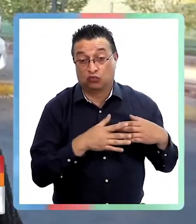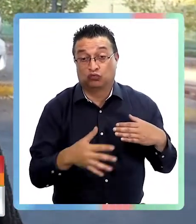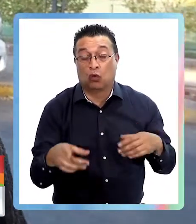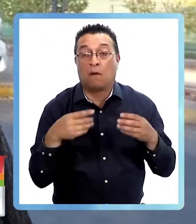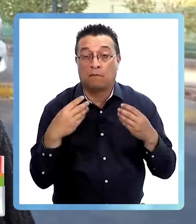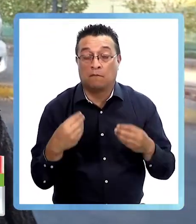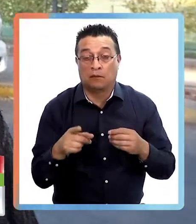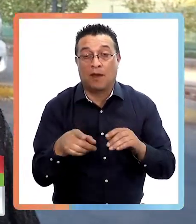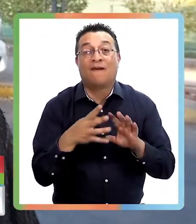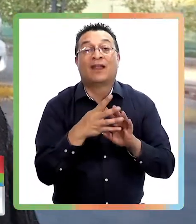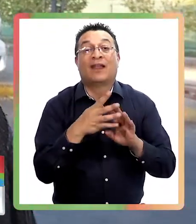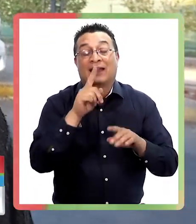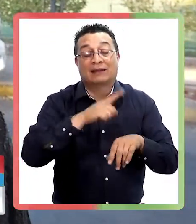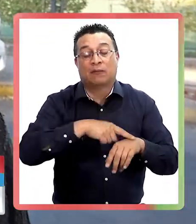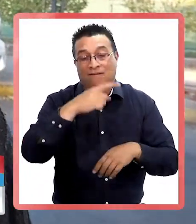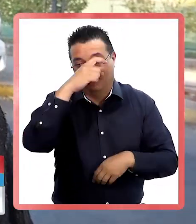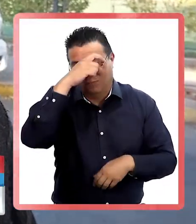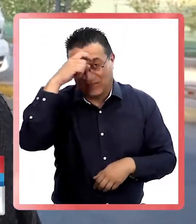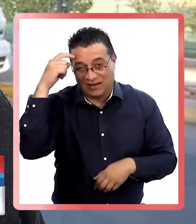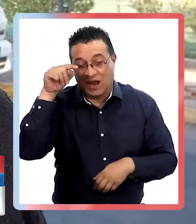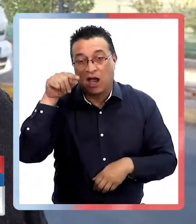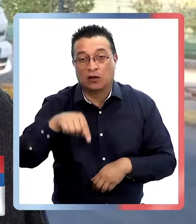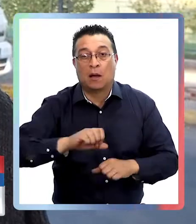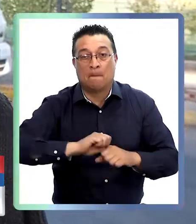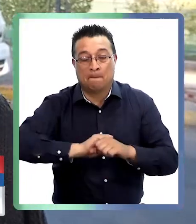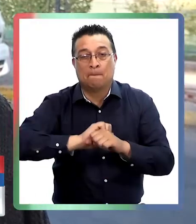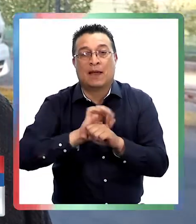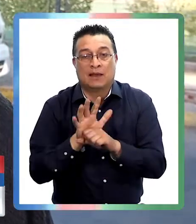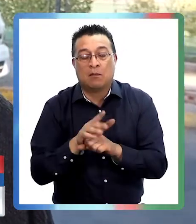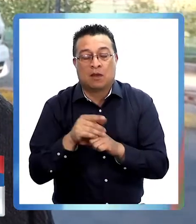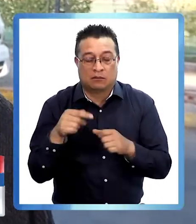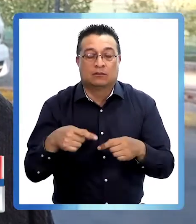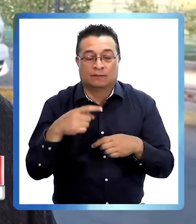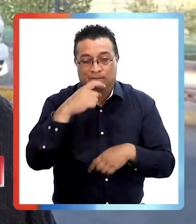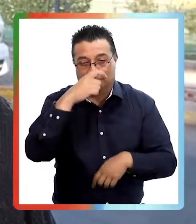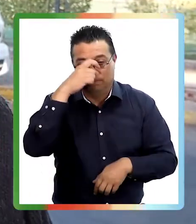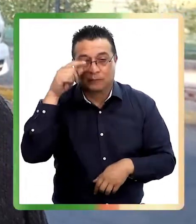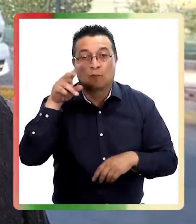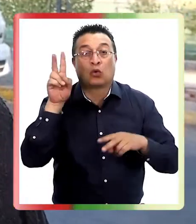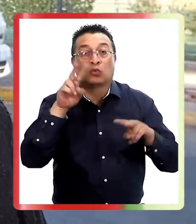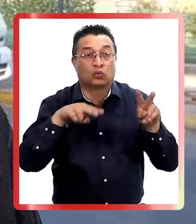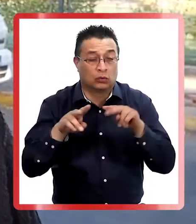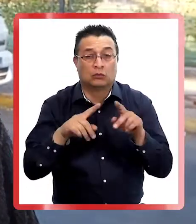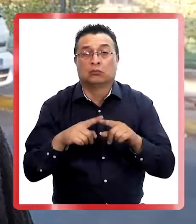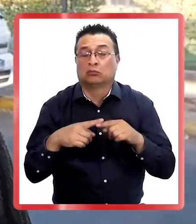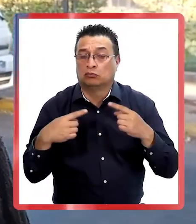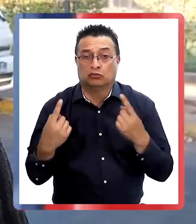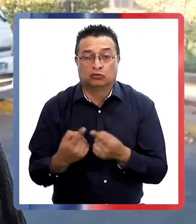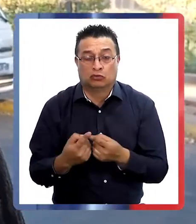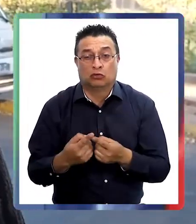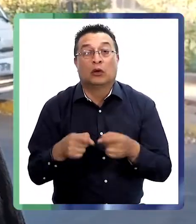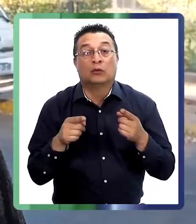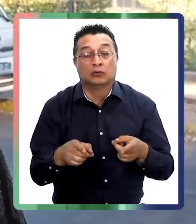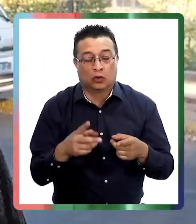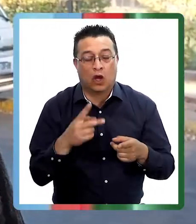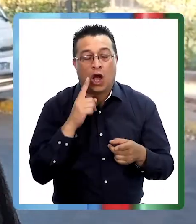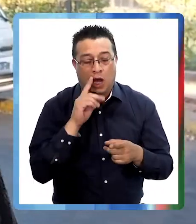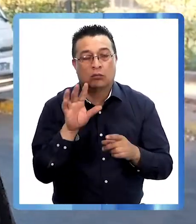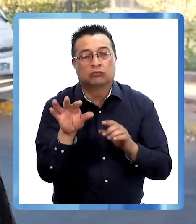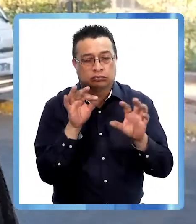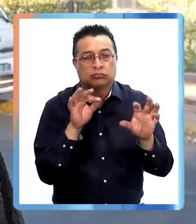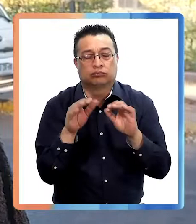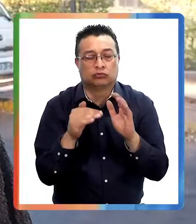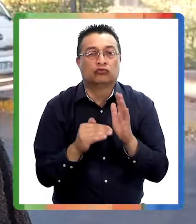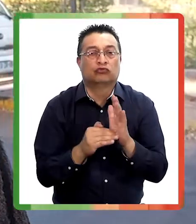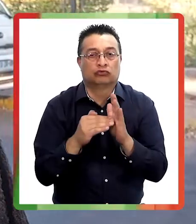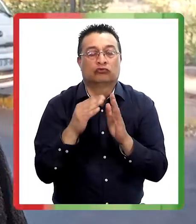feria, tiempo de verano. Aún con pandemia, pero tiempo de verano, hemos tenido turistas, todo. Entonces se ha notado, yo creo